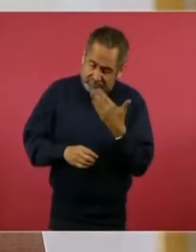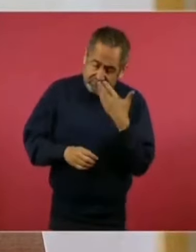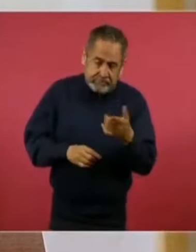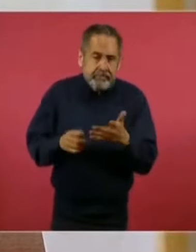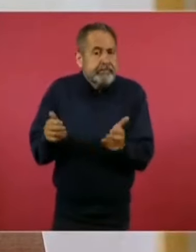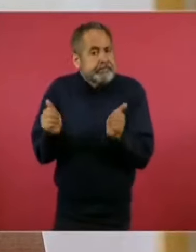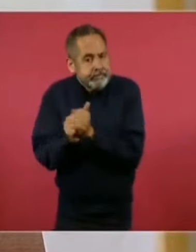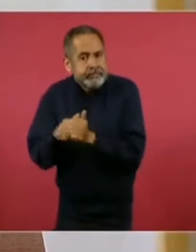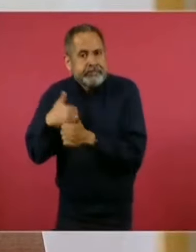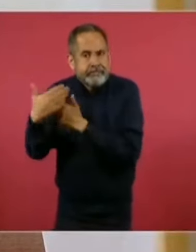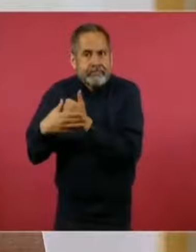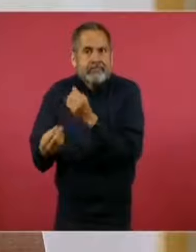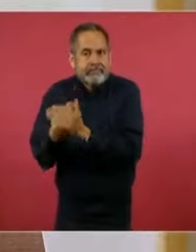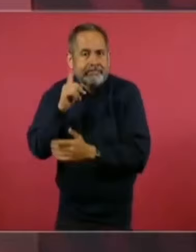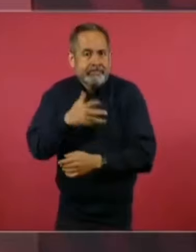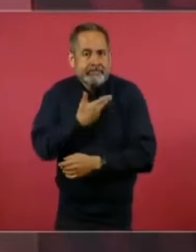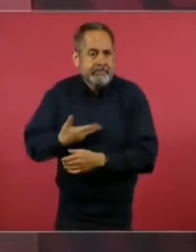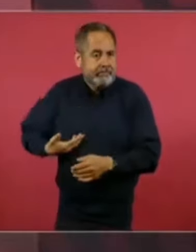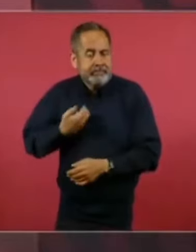agropecuario, hombre